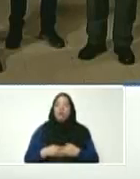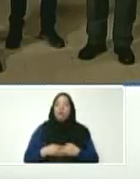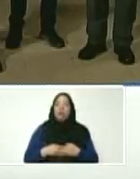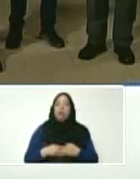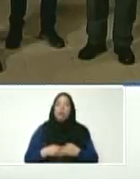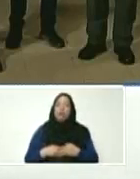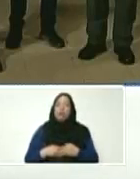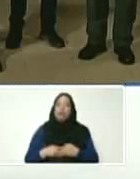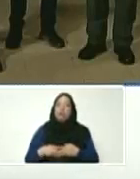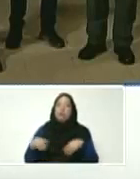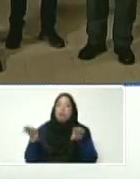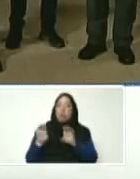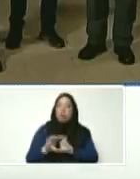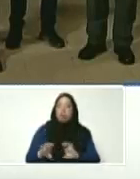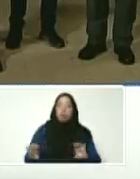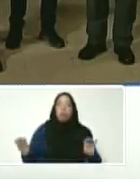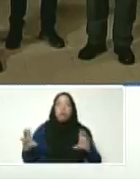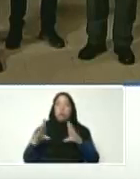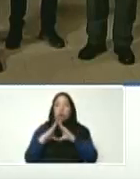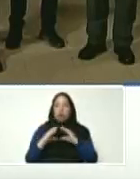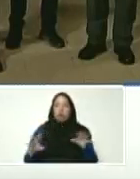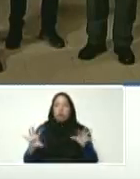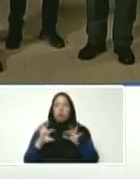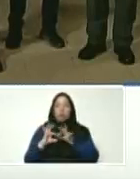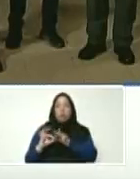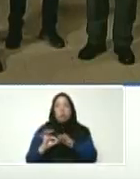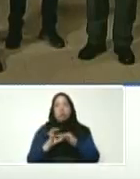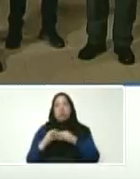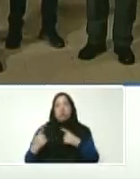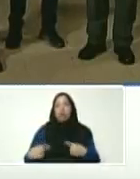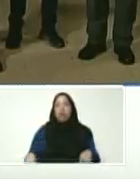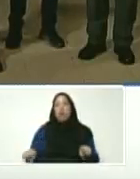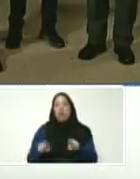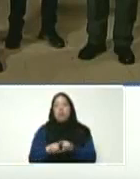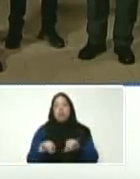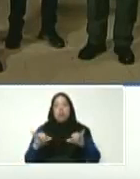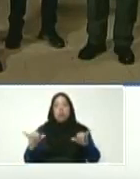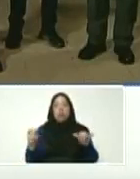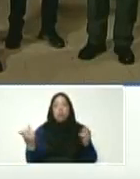de Educación, todos unidos por una misma causa.